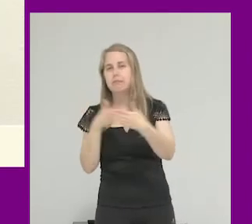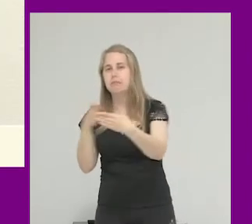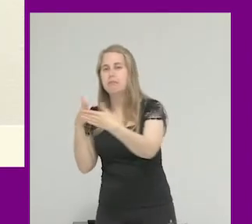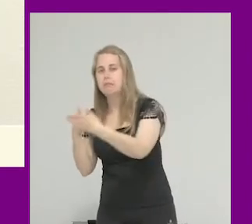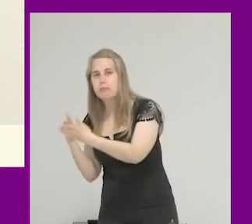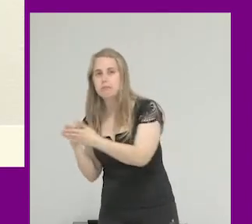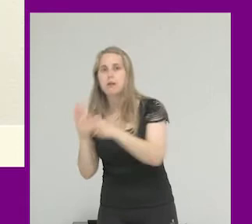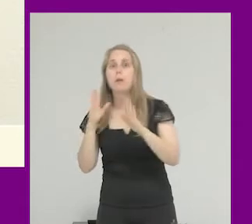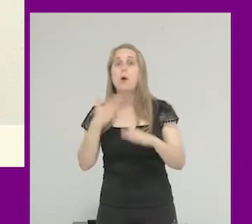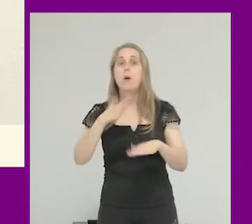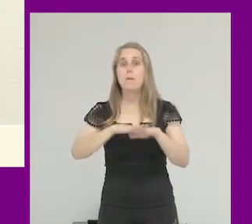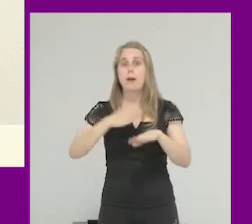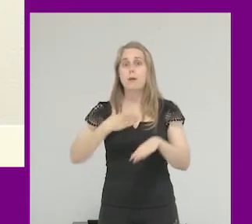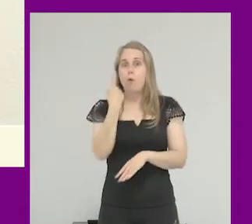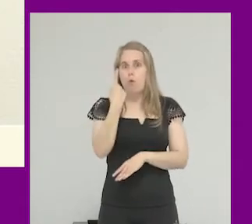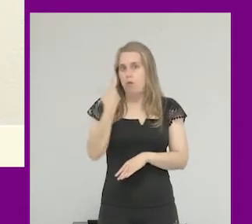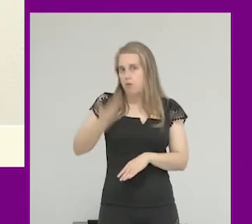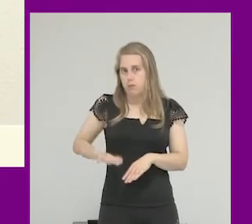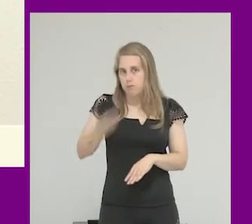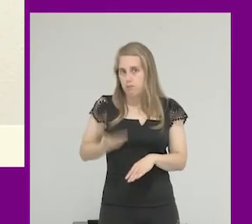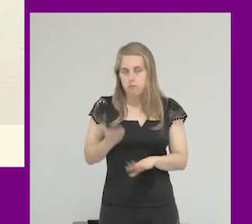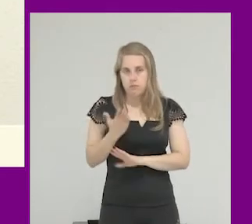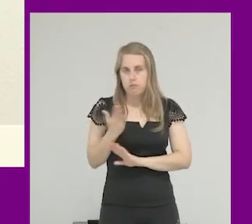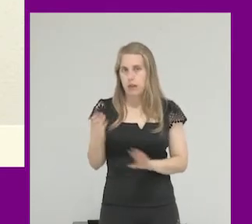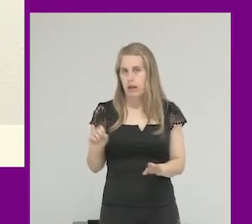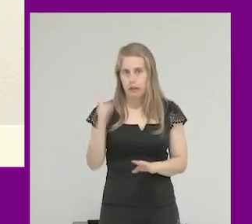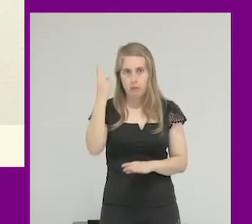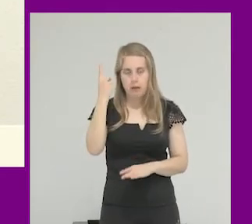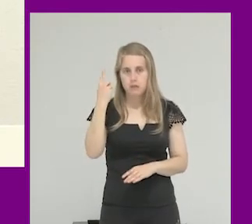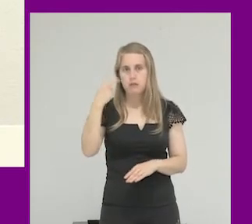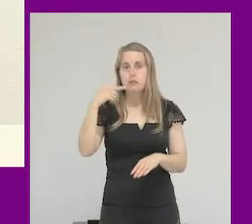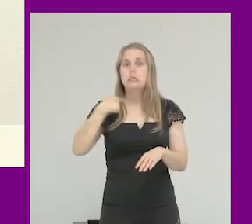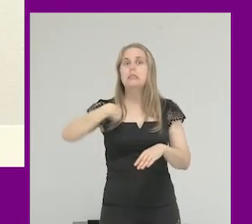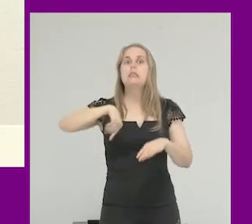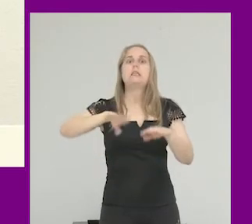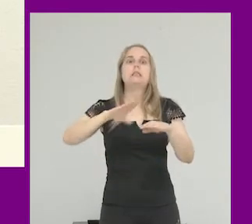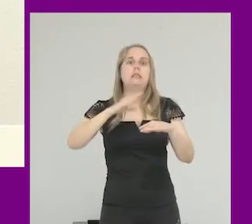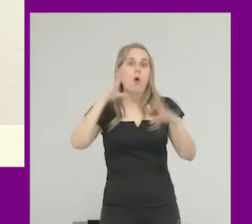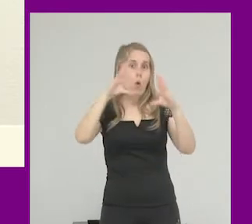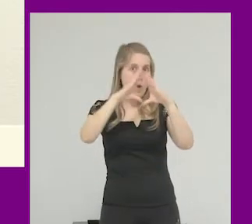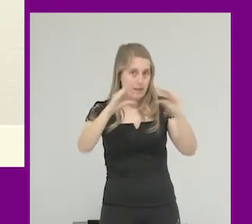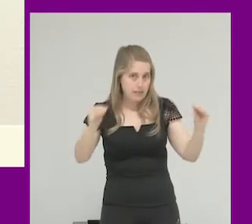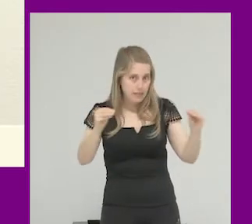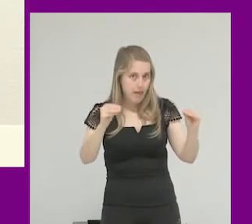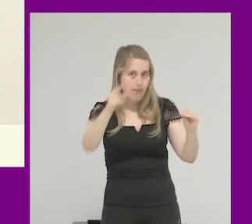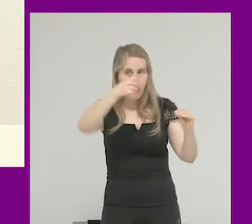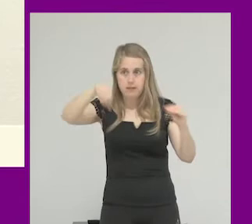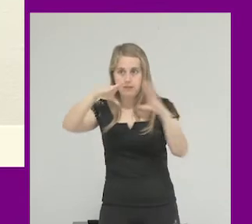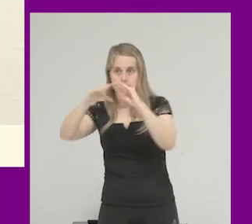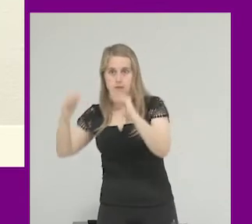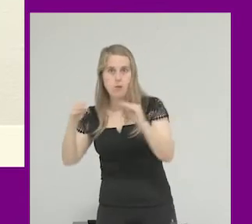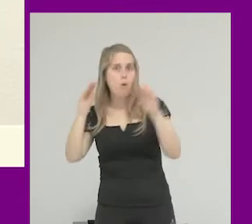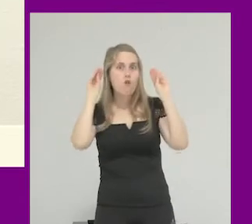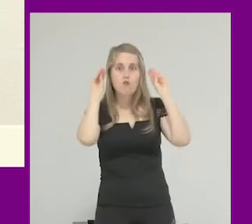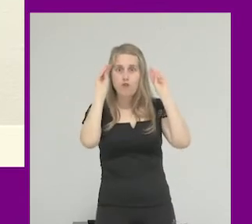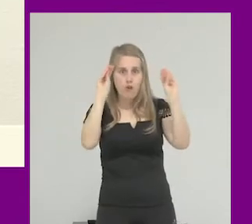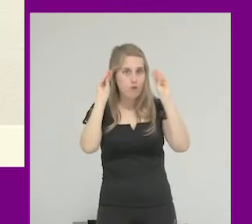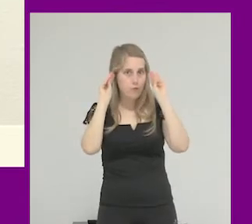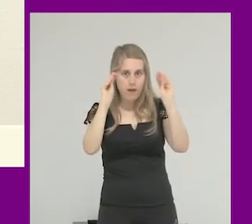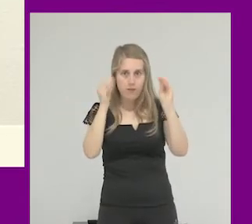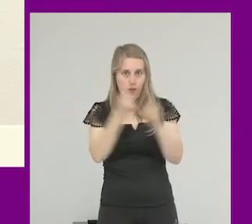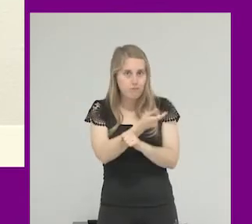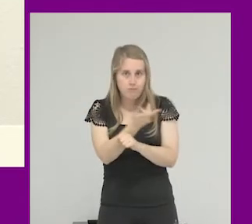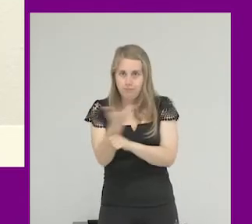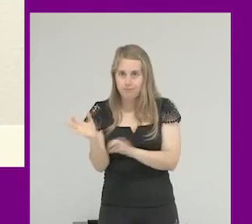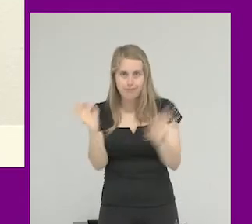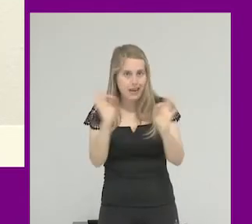pero hay uno que para mí es fundamental, y es que todavía en las universidades no se da formación de manera